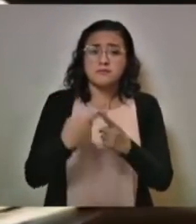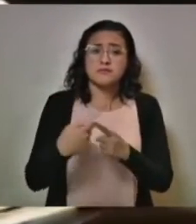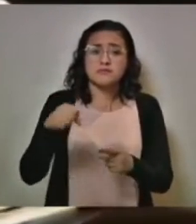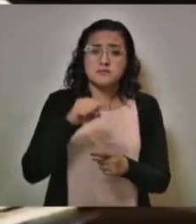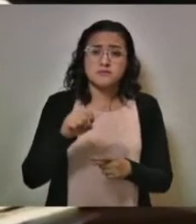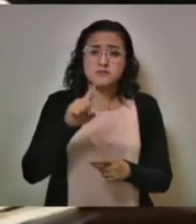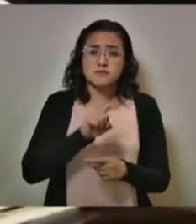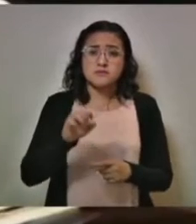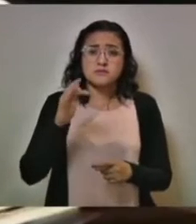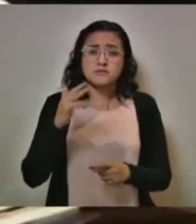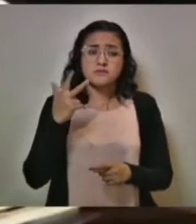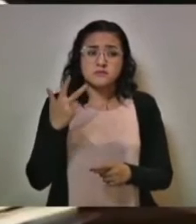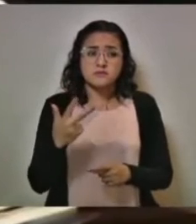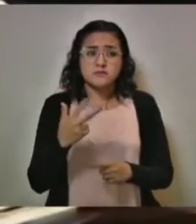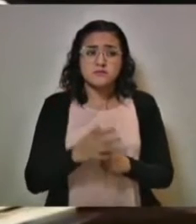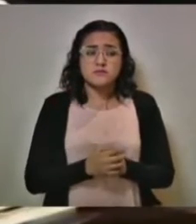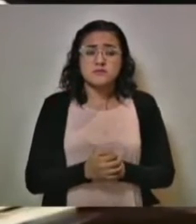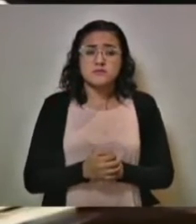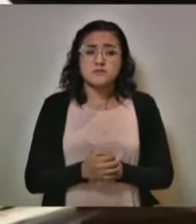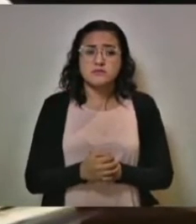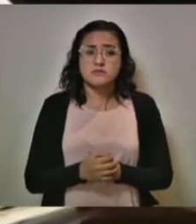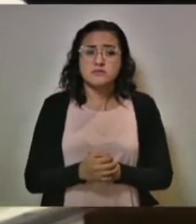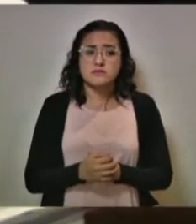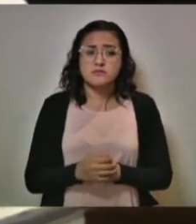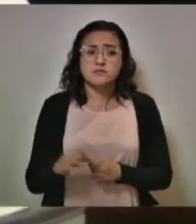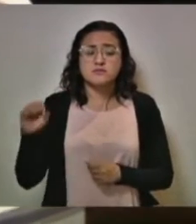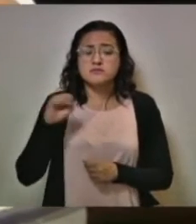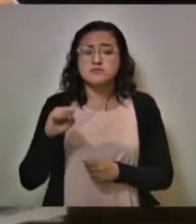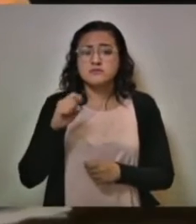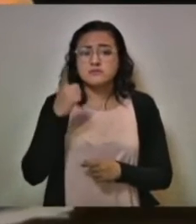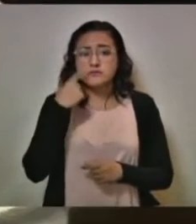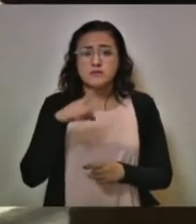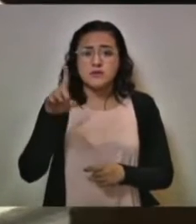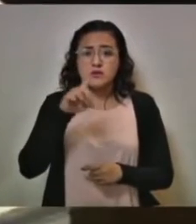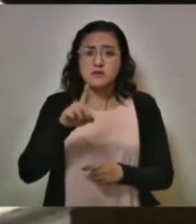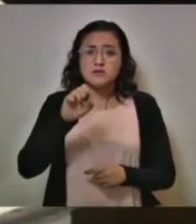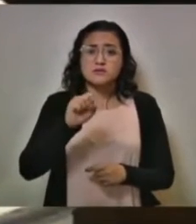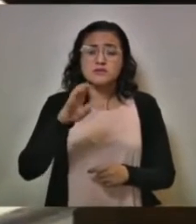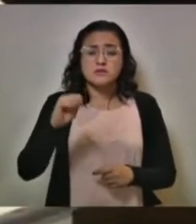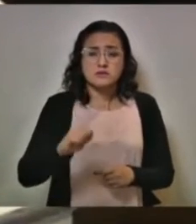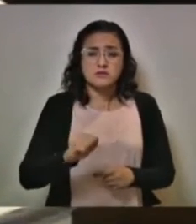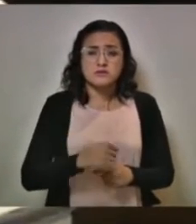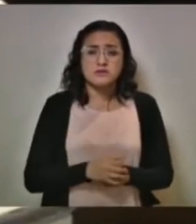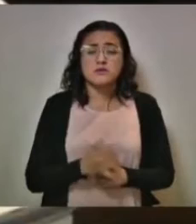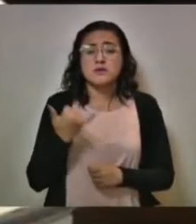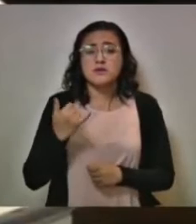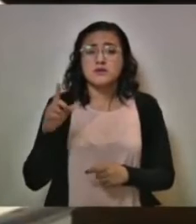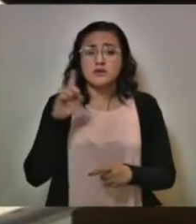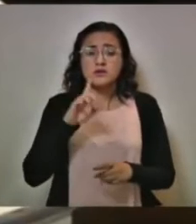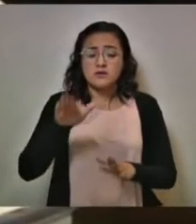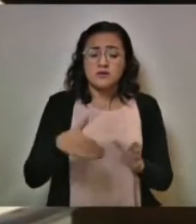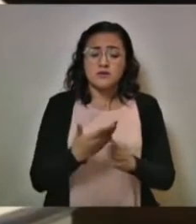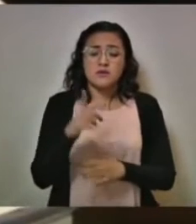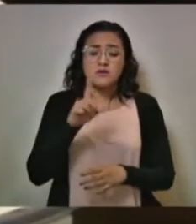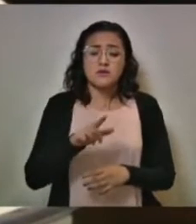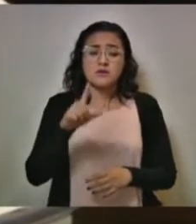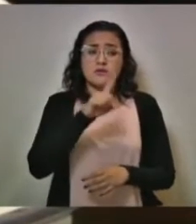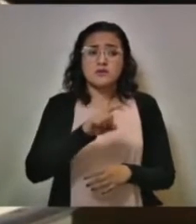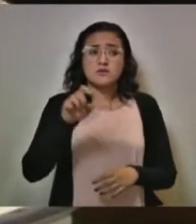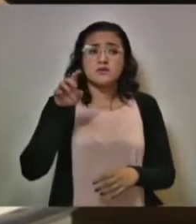fueron 158, del sábado para el domingo fueron 69 y del domingo para el lunes